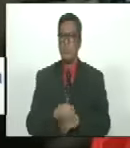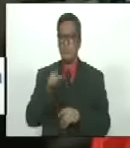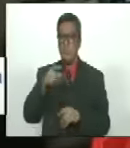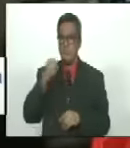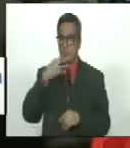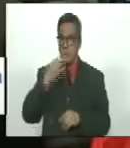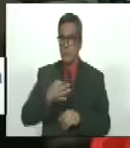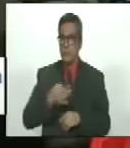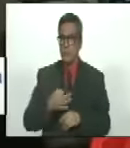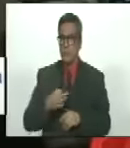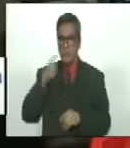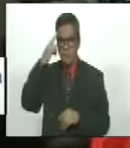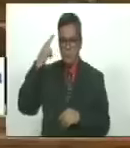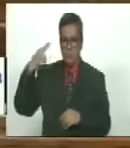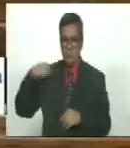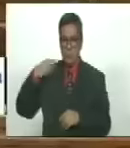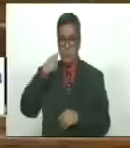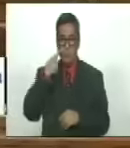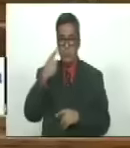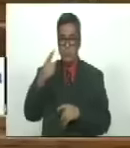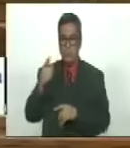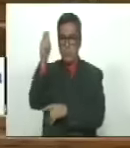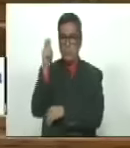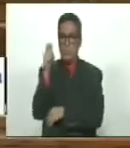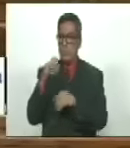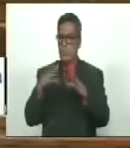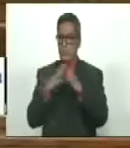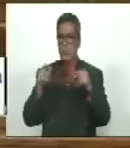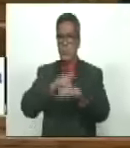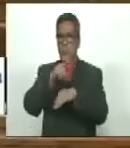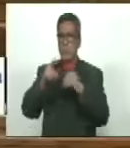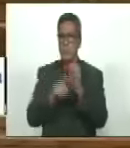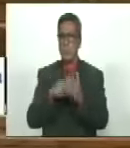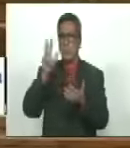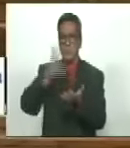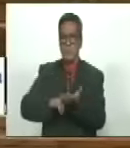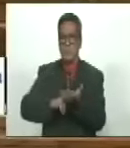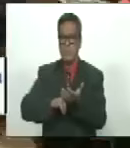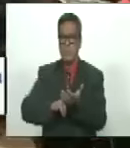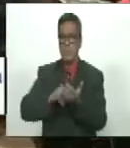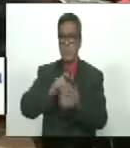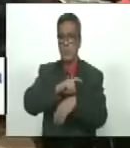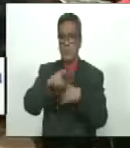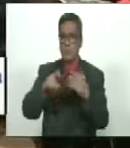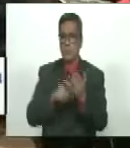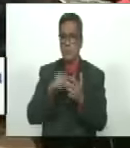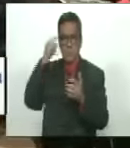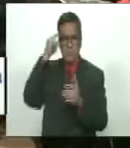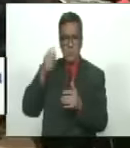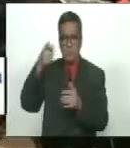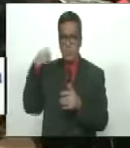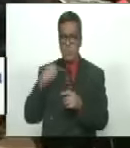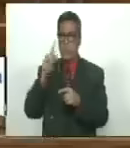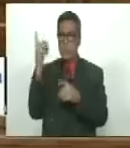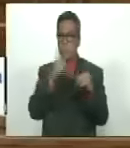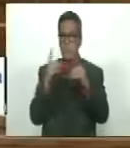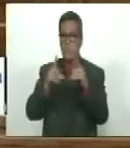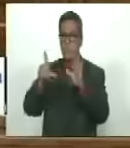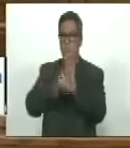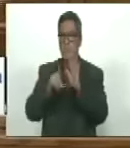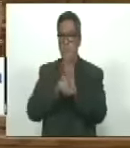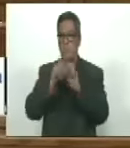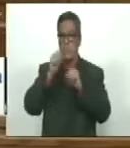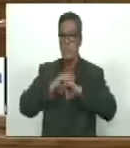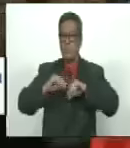motivo de orgullo ver a los diputados, todos, completos, así como aprobamos por unanimidad ayer en primera discusión esta ley,